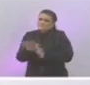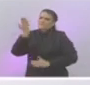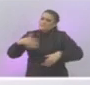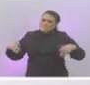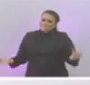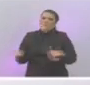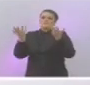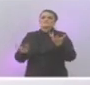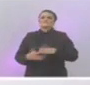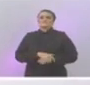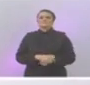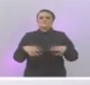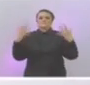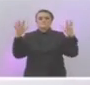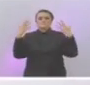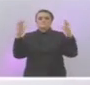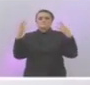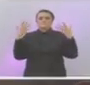darle.